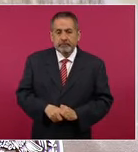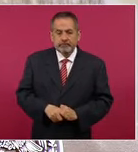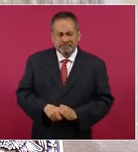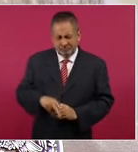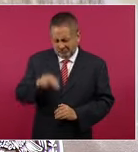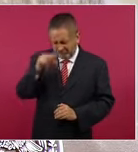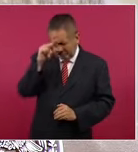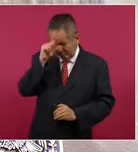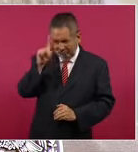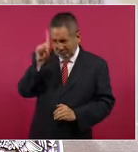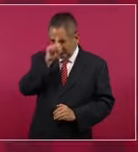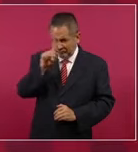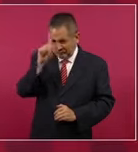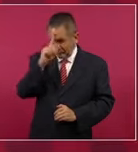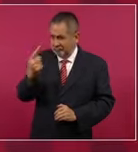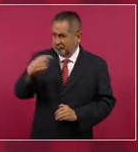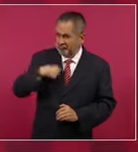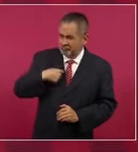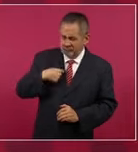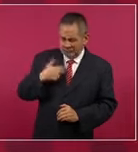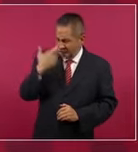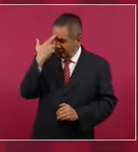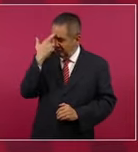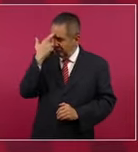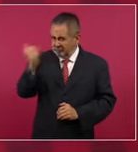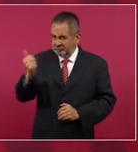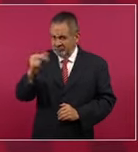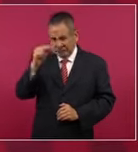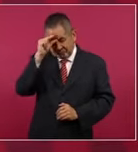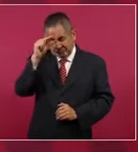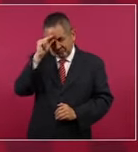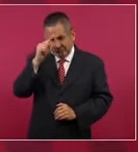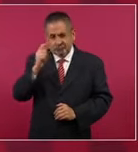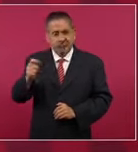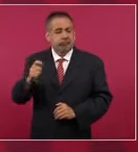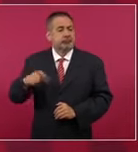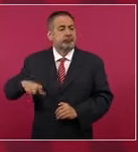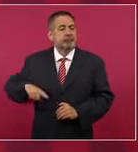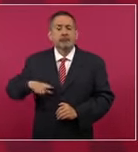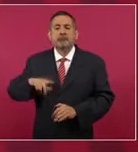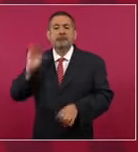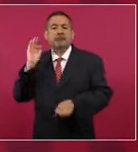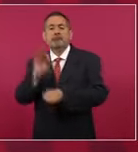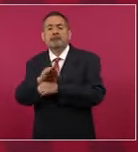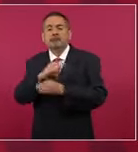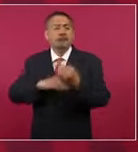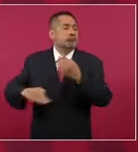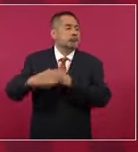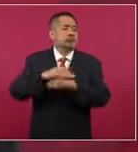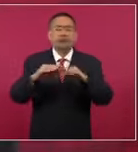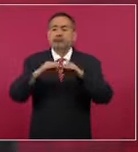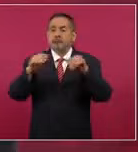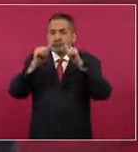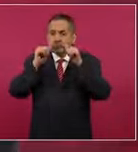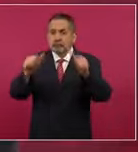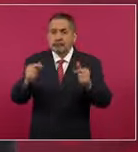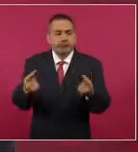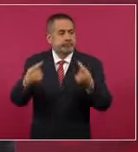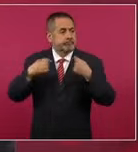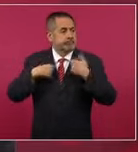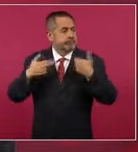Sabia recomendación, un gobierno que represente a todos, que no